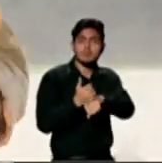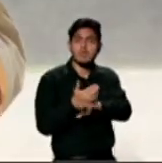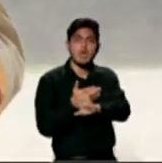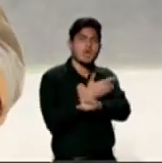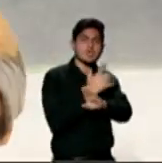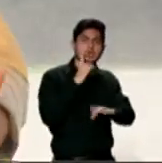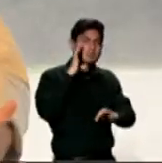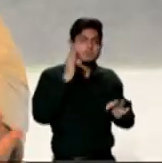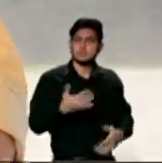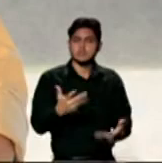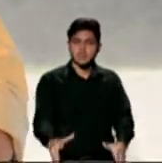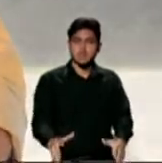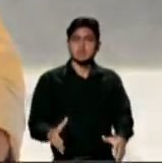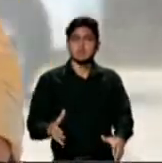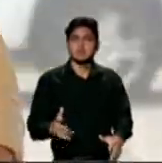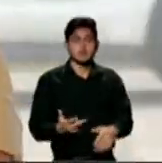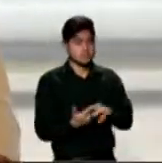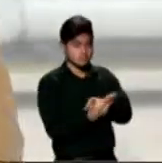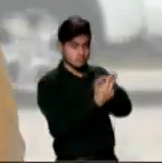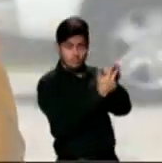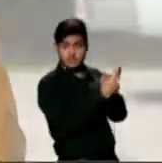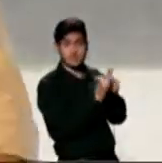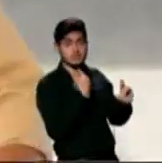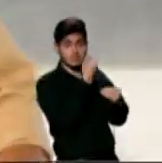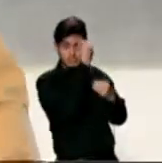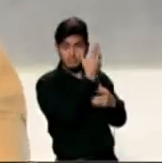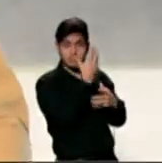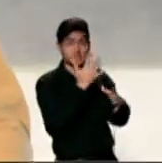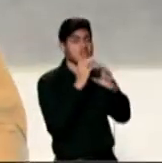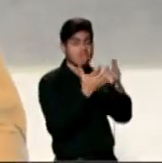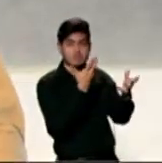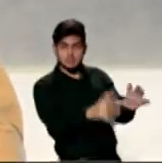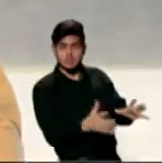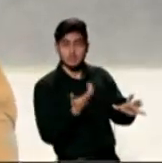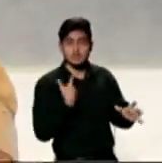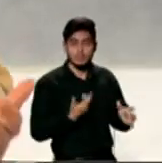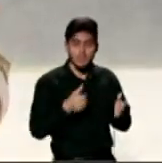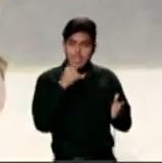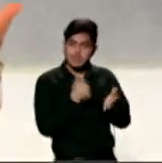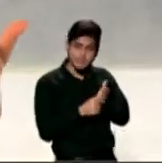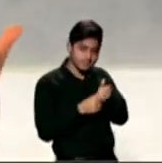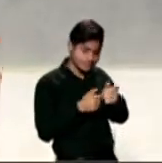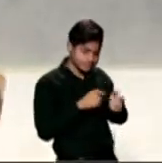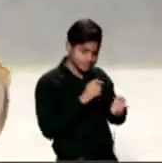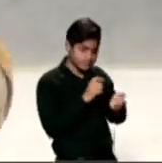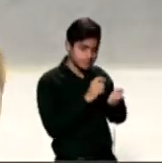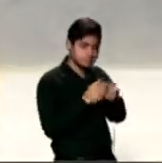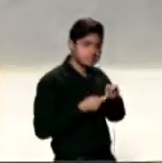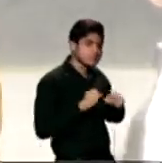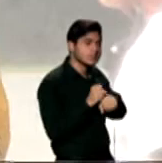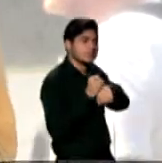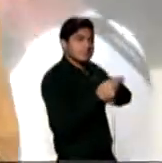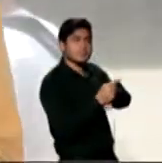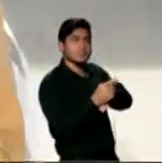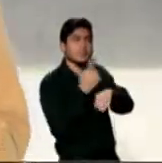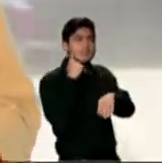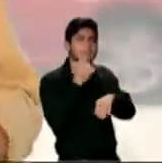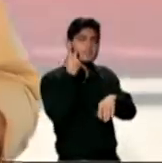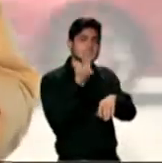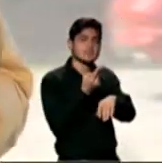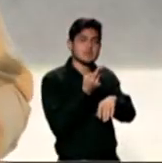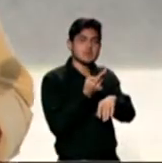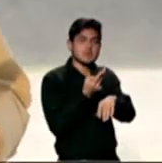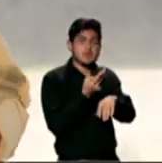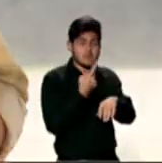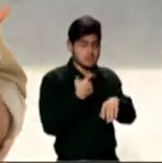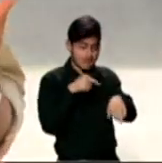a los tres? Yo hablé con los tres. No, se les envió una carta para obtener el insumo. En la misma carta les digo que no quiero